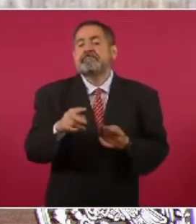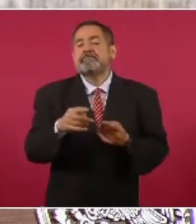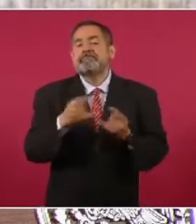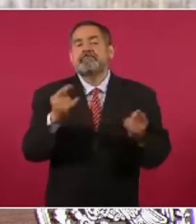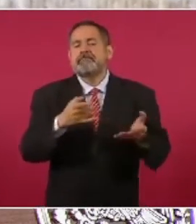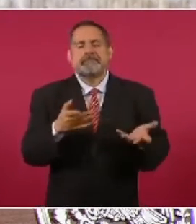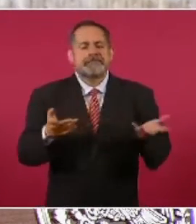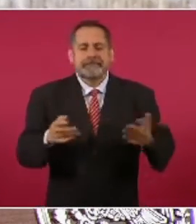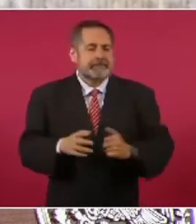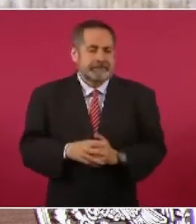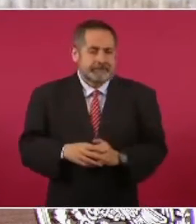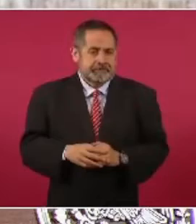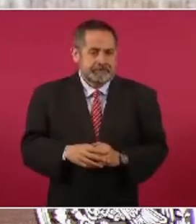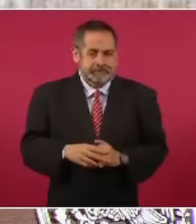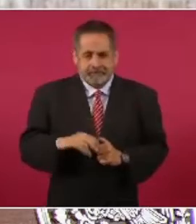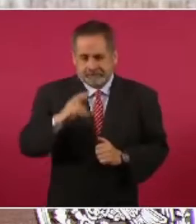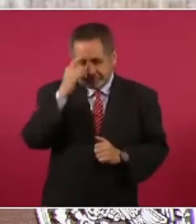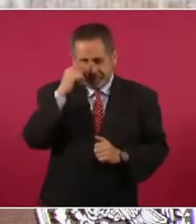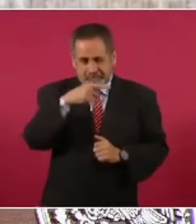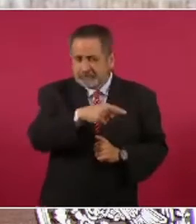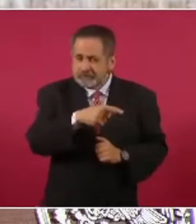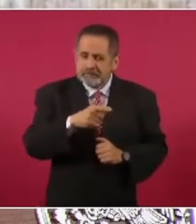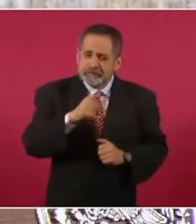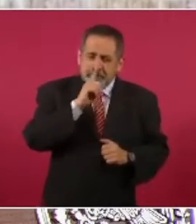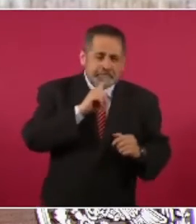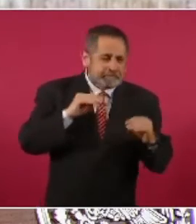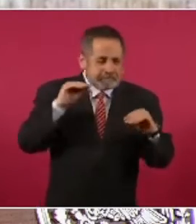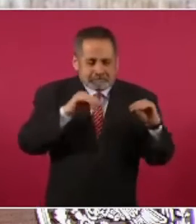Imagínense lo que ha costado